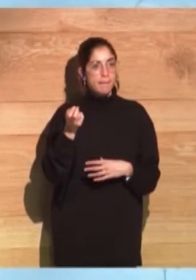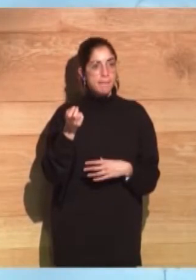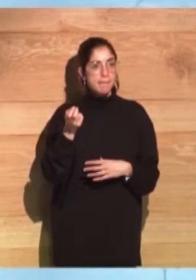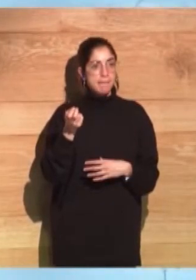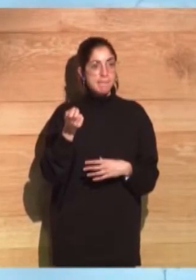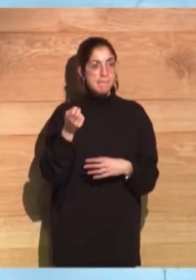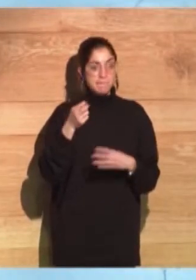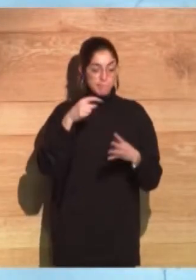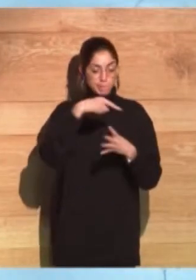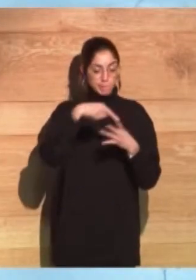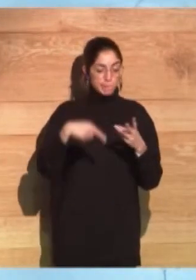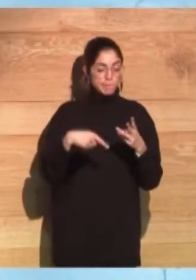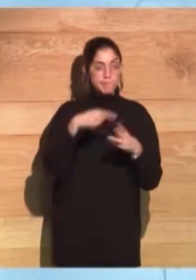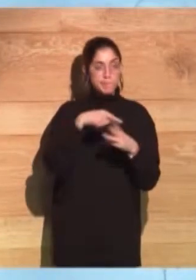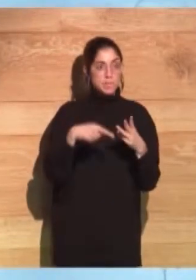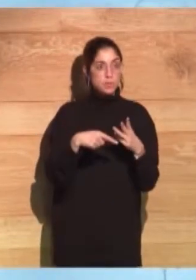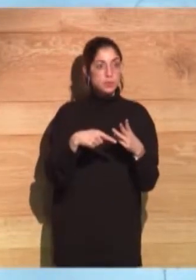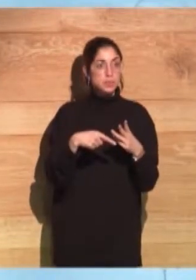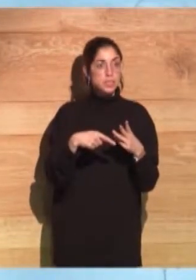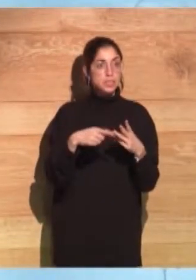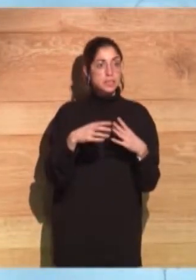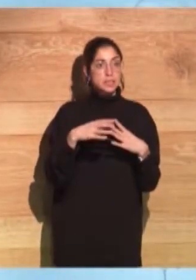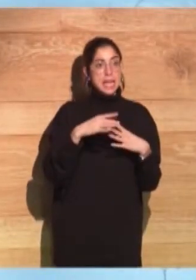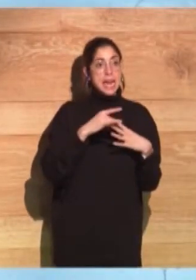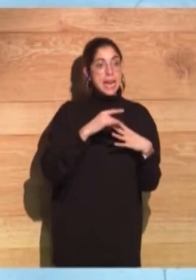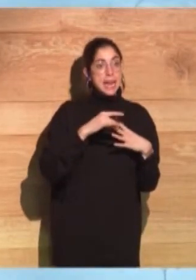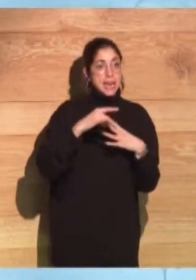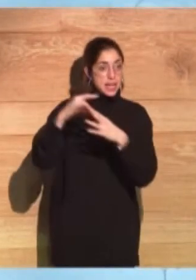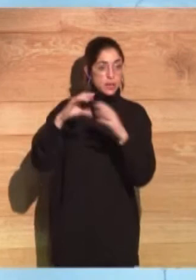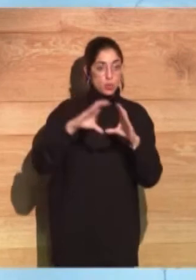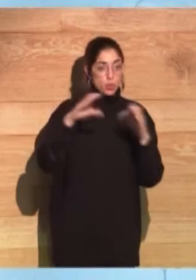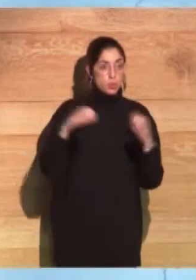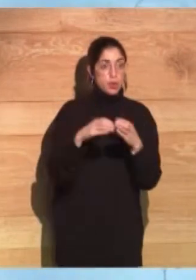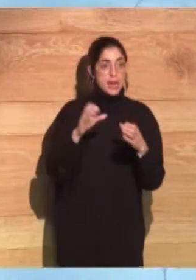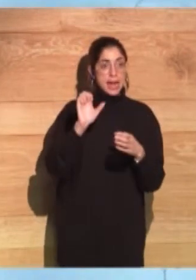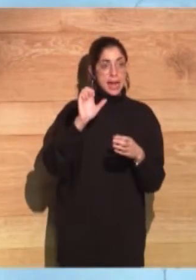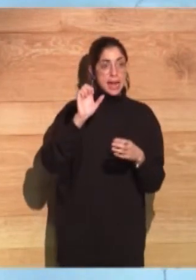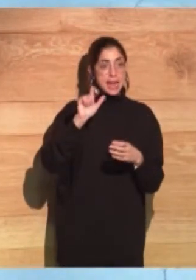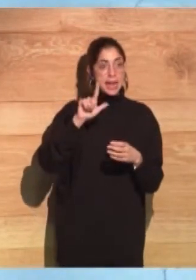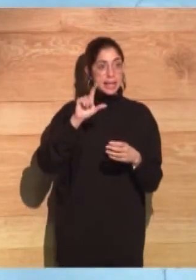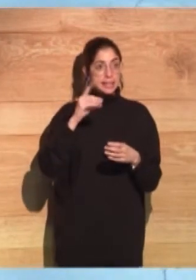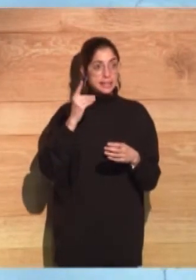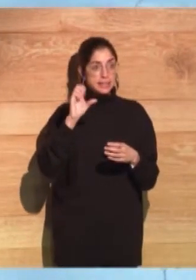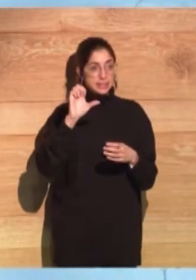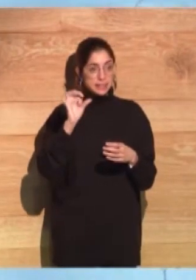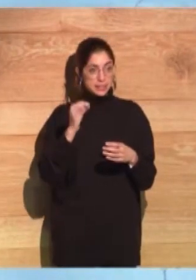Los tres líderes del grupo Elders, del cual yo formo parte,